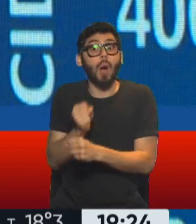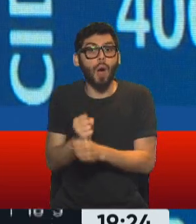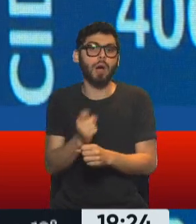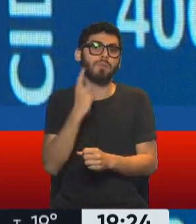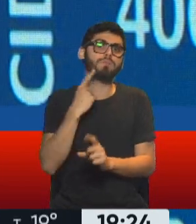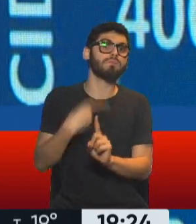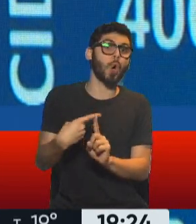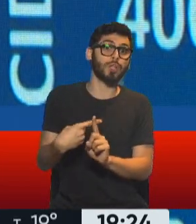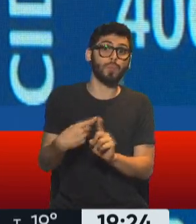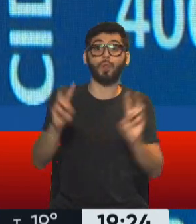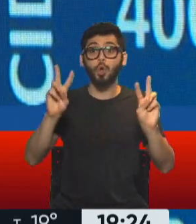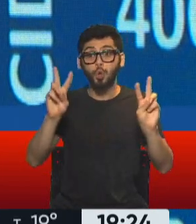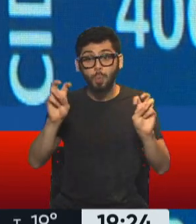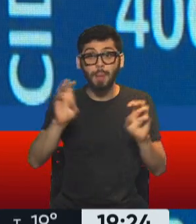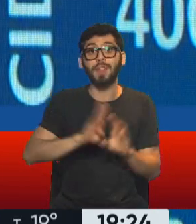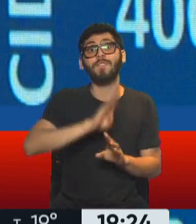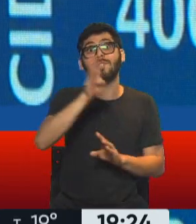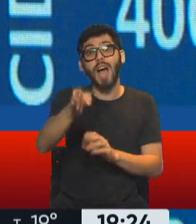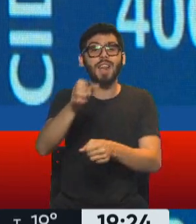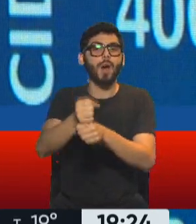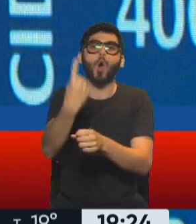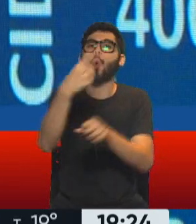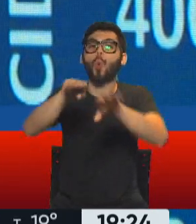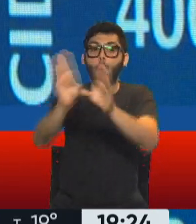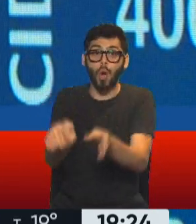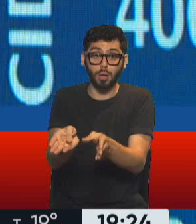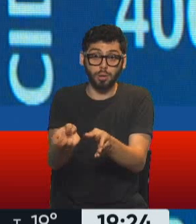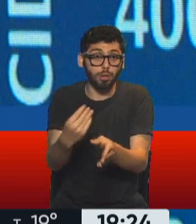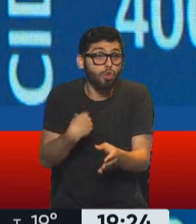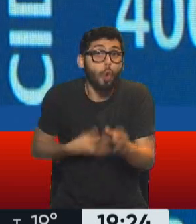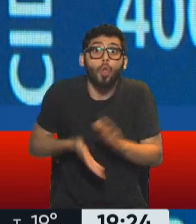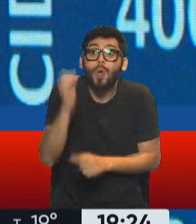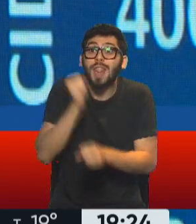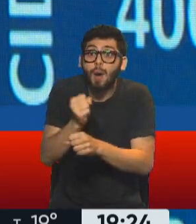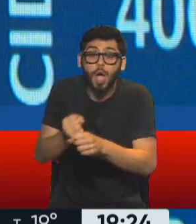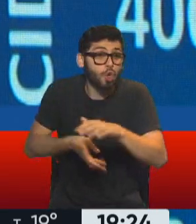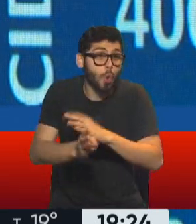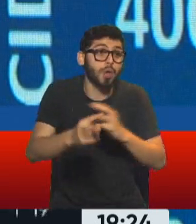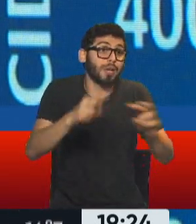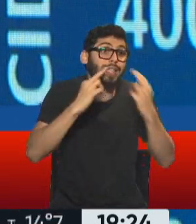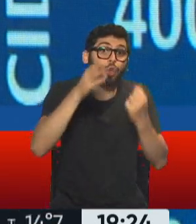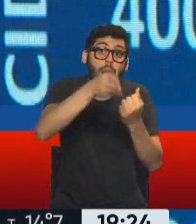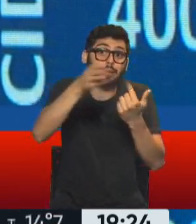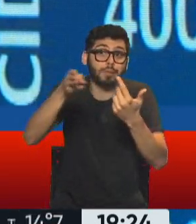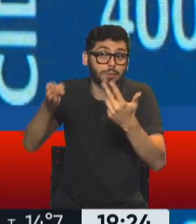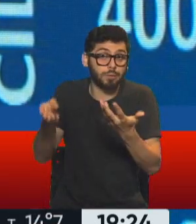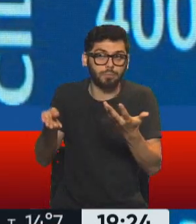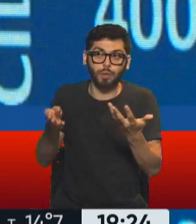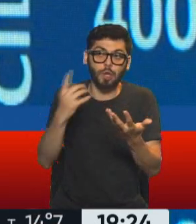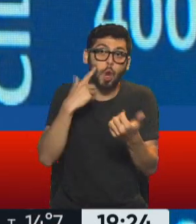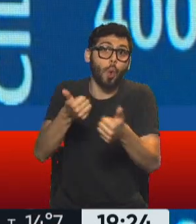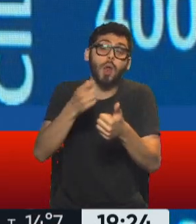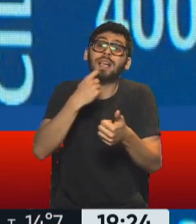va a un lugar supuestamente a trabajar. Yo cuando voy a trabajar salimos a cenar por todos lados, cosa que no es muy gratificante. Para volver me tendría